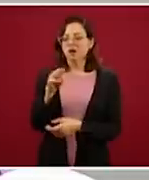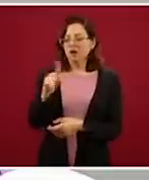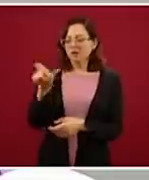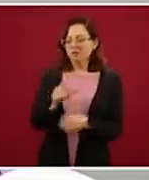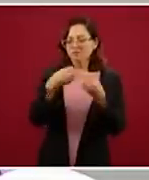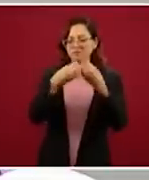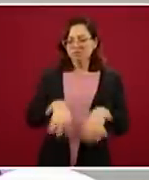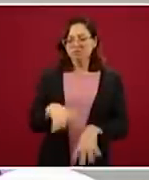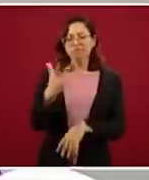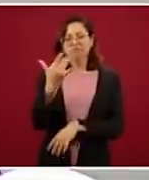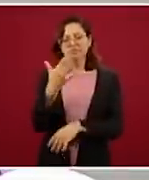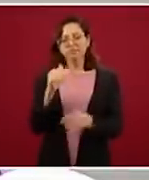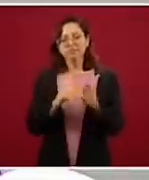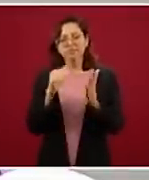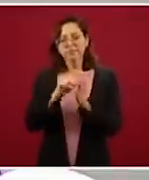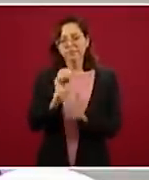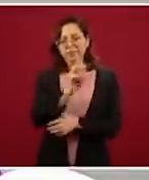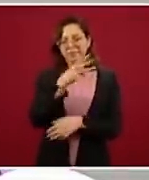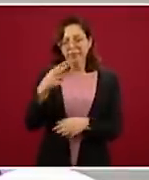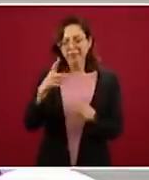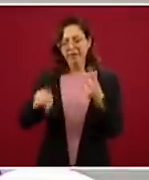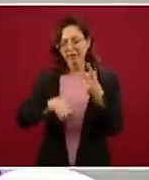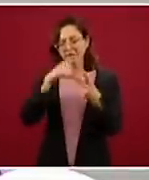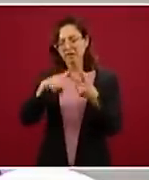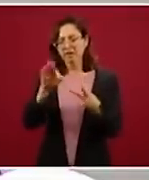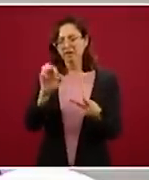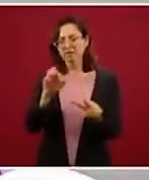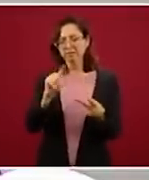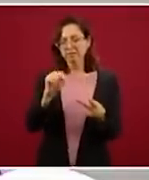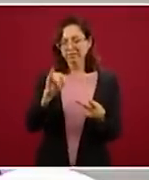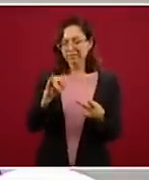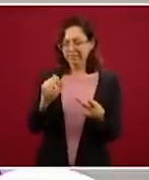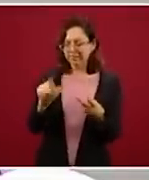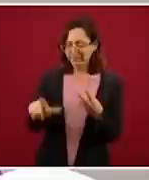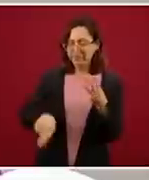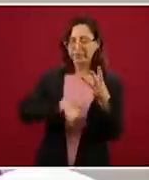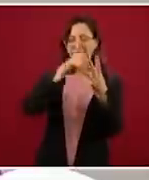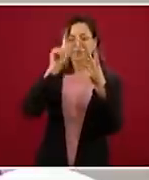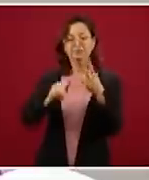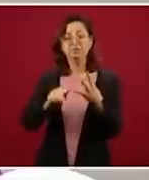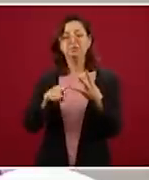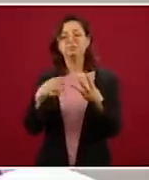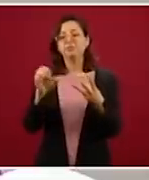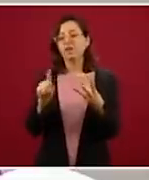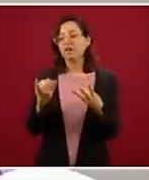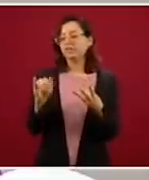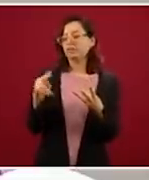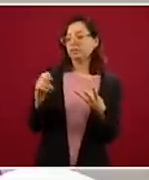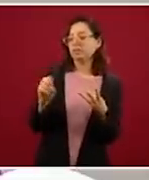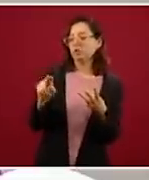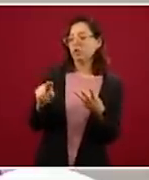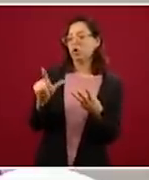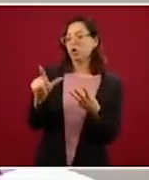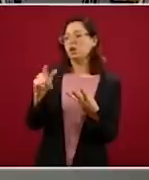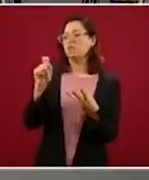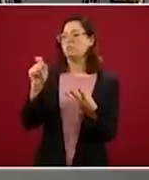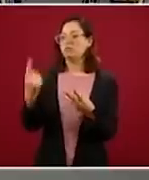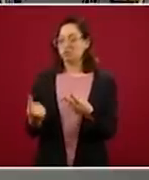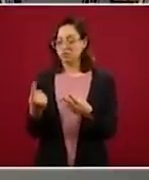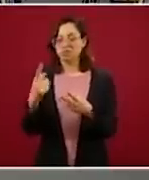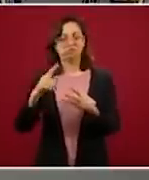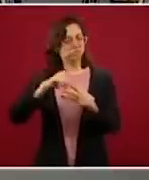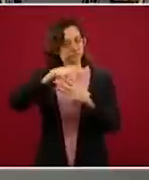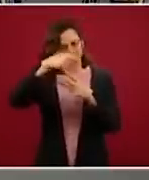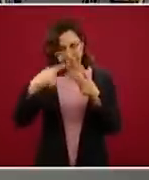50 millones de euros, 2 Fertinal y 3 el caso particular de Etinol 21. Seguimos en el proceso de